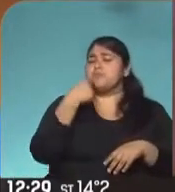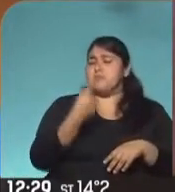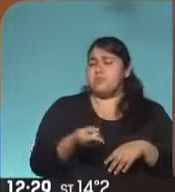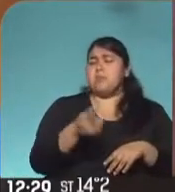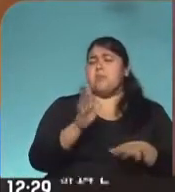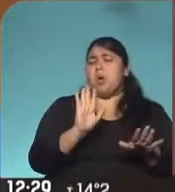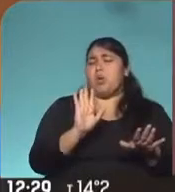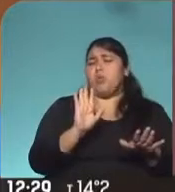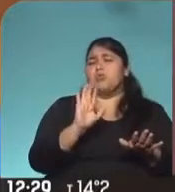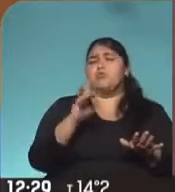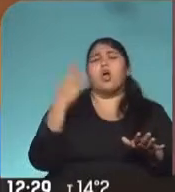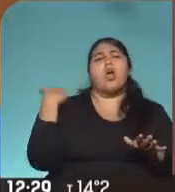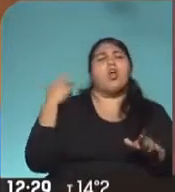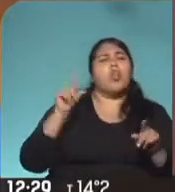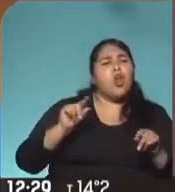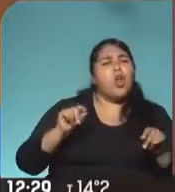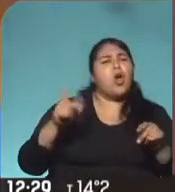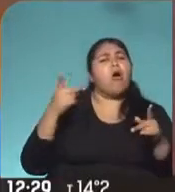el